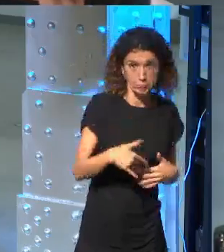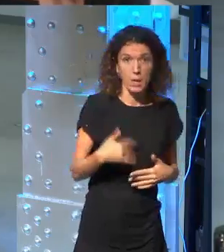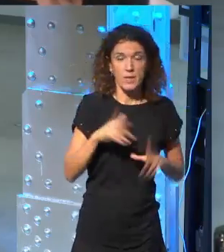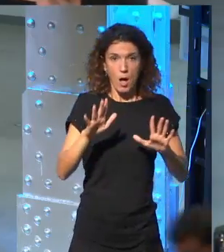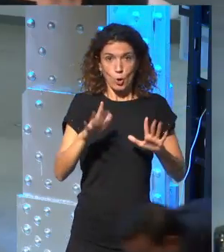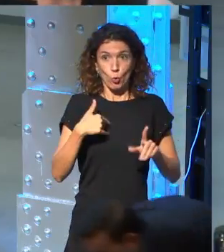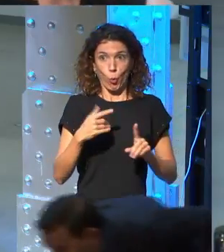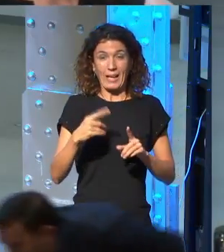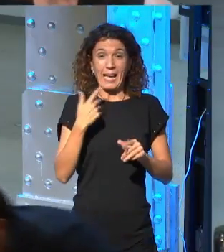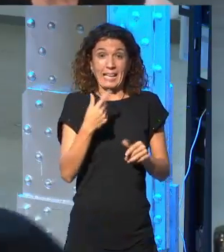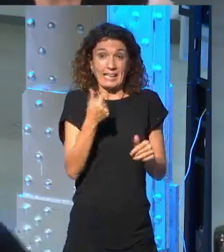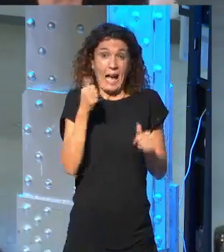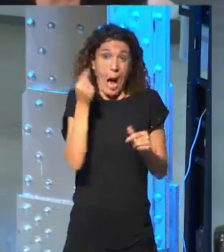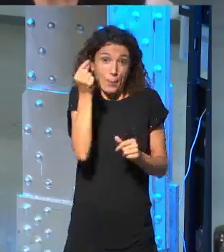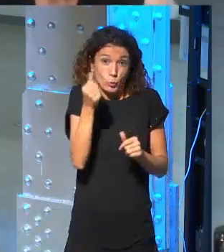vas a pillar.